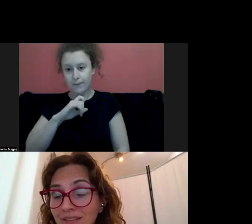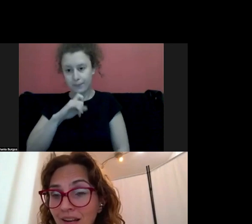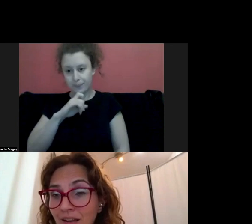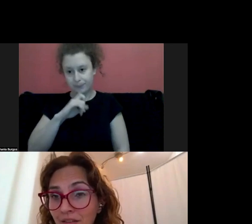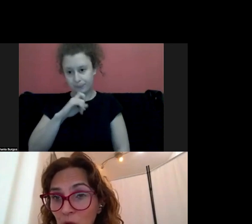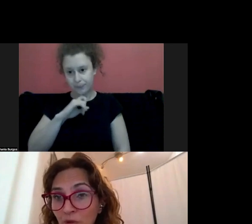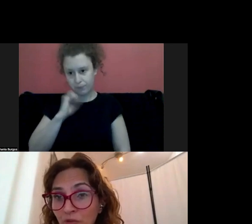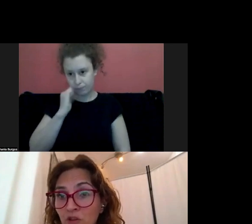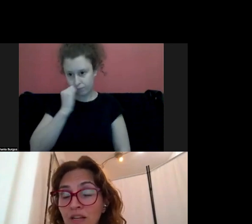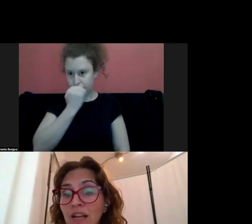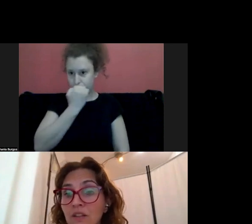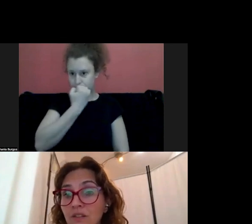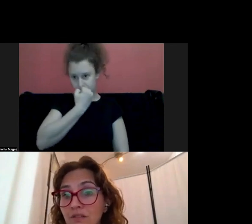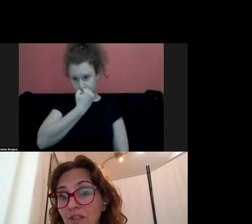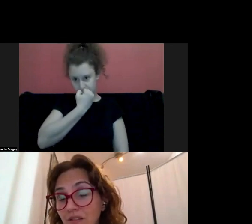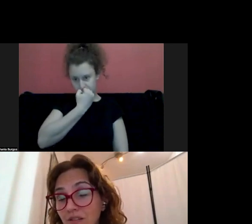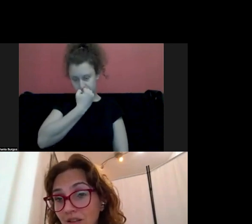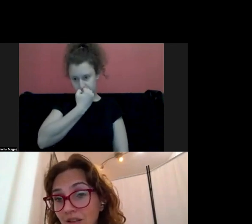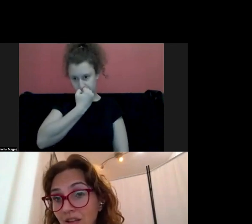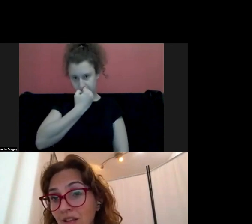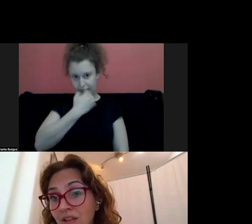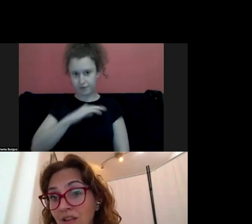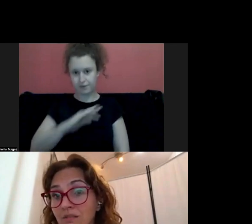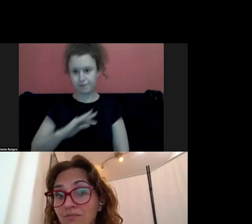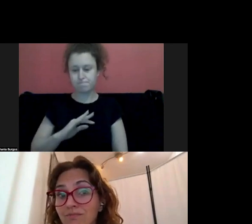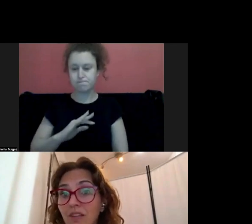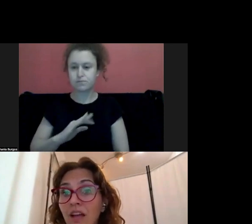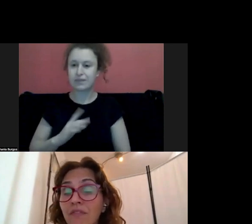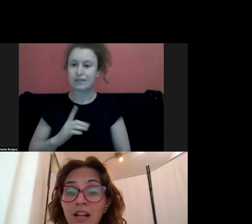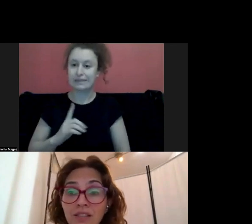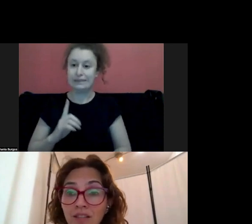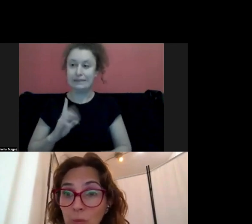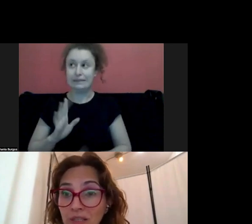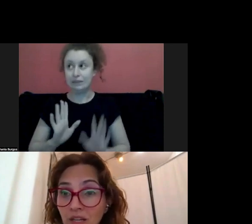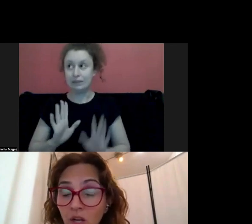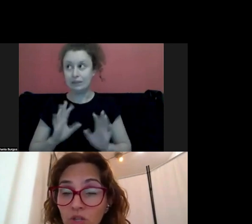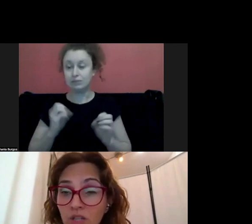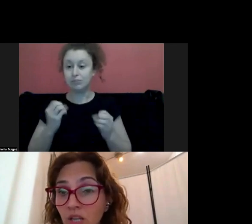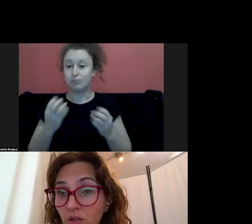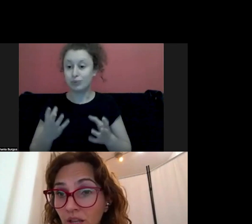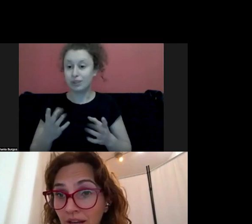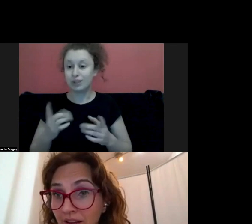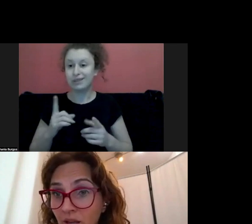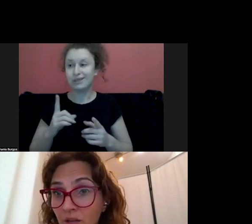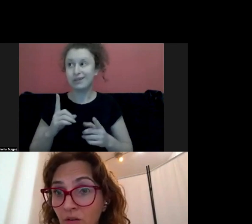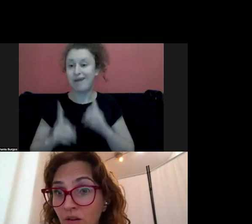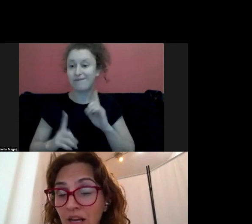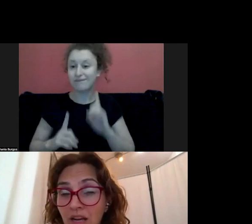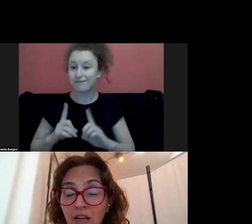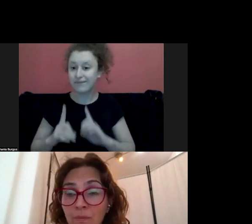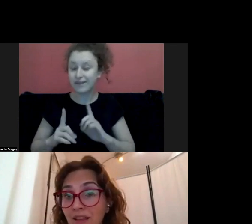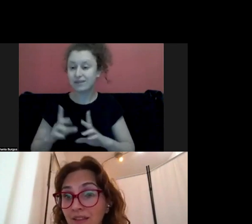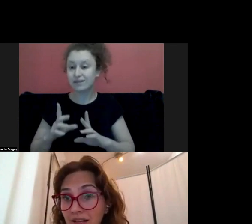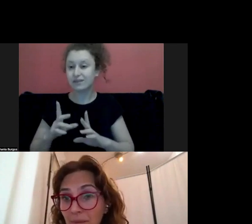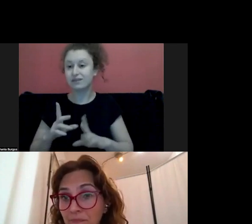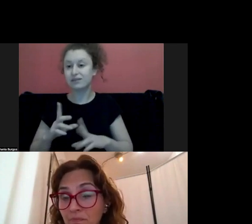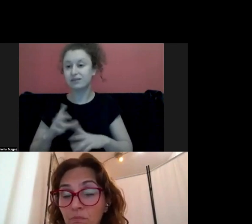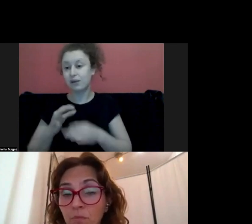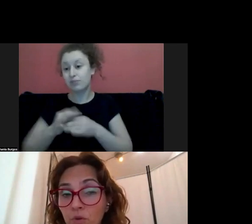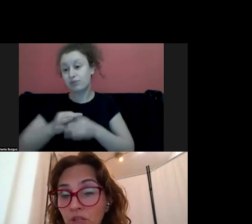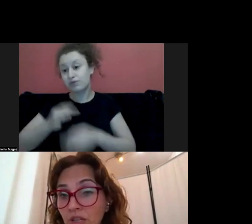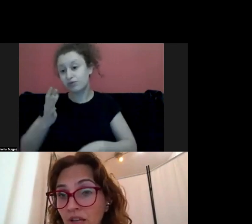lo plantearan ciertos profesionales que al final se intrometen en cosas que no tienen nada que ver con la